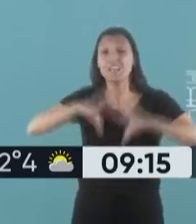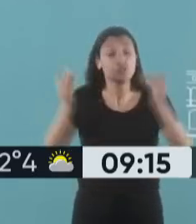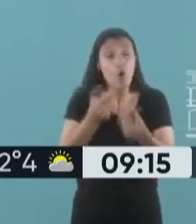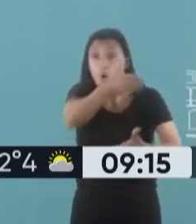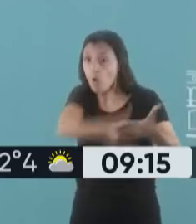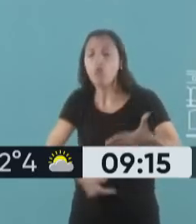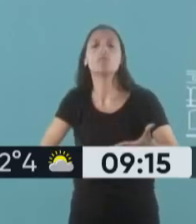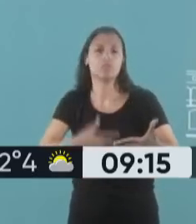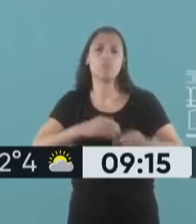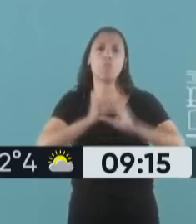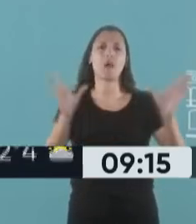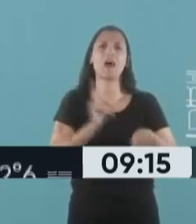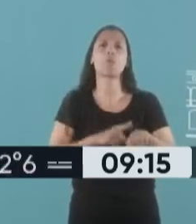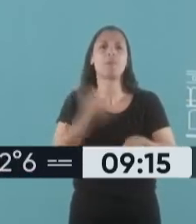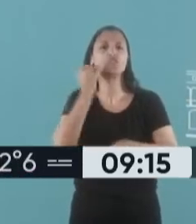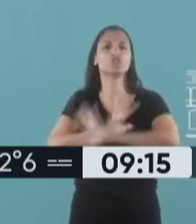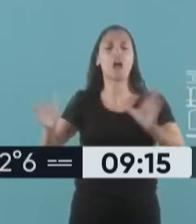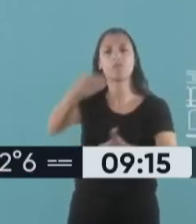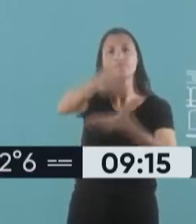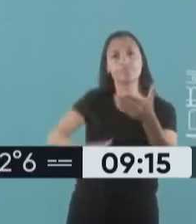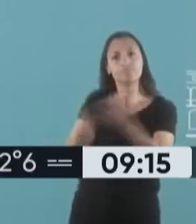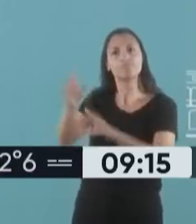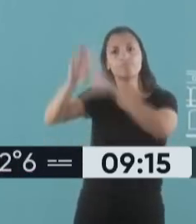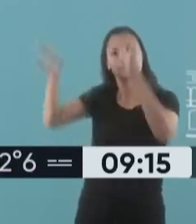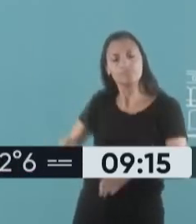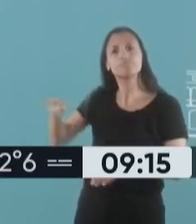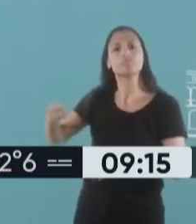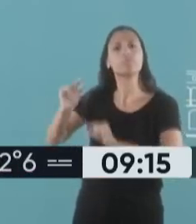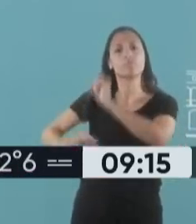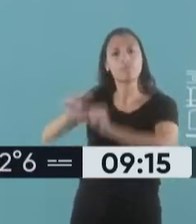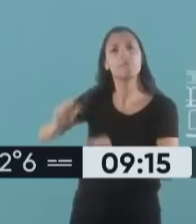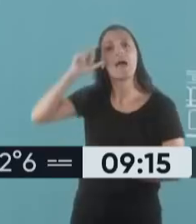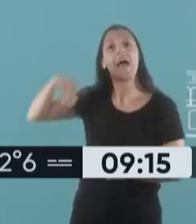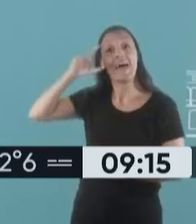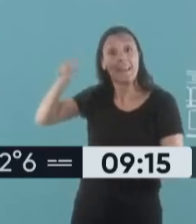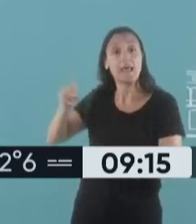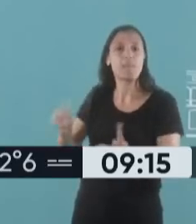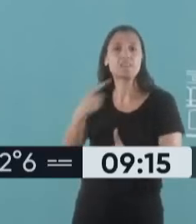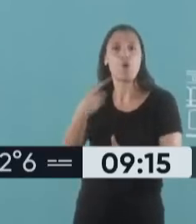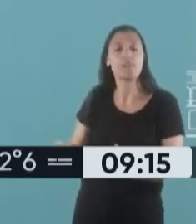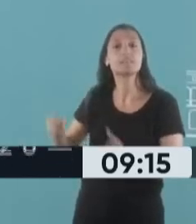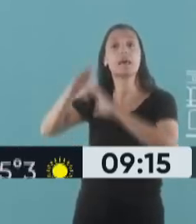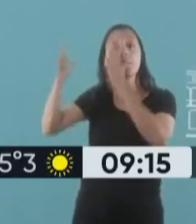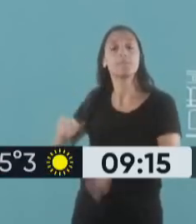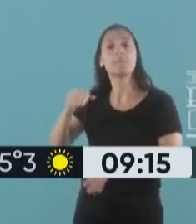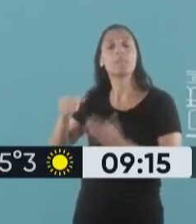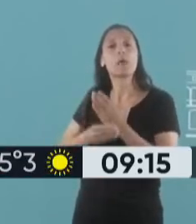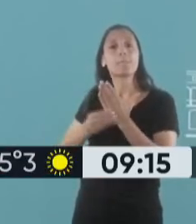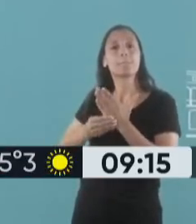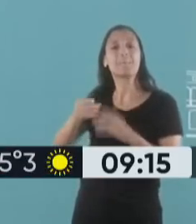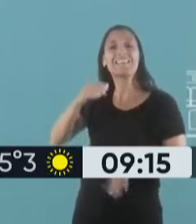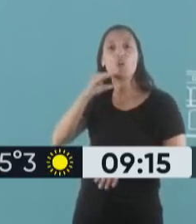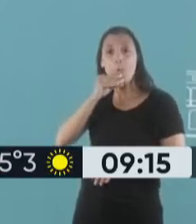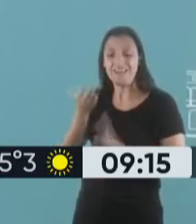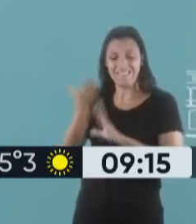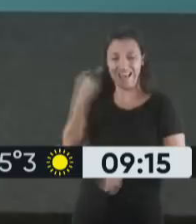y muy explicitado cuando tengamos el informe de la auditoría que está llevando adelante el ENRE por indicación del ministro Massa y que comenzó hace unas semanas